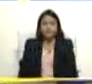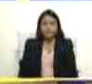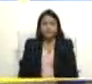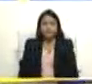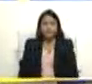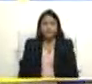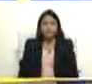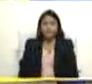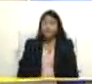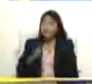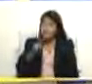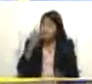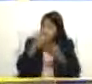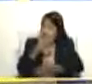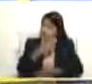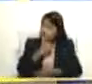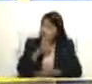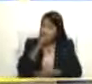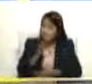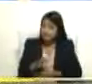Que no les quede duda.